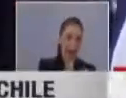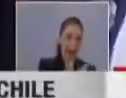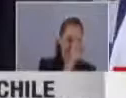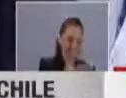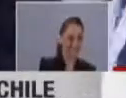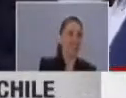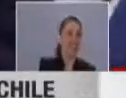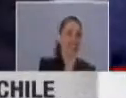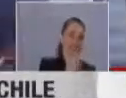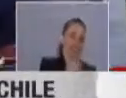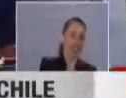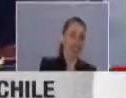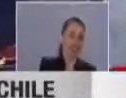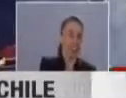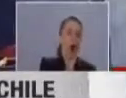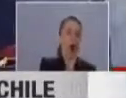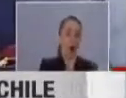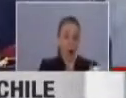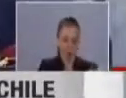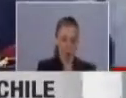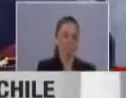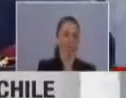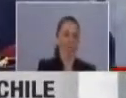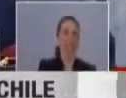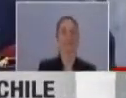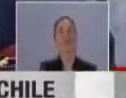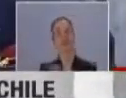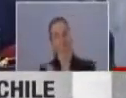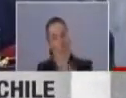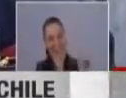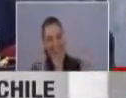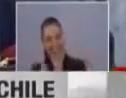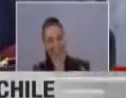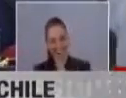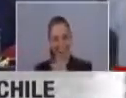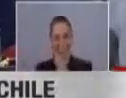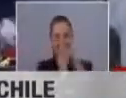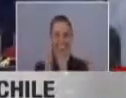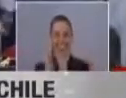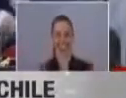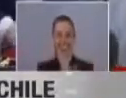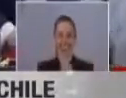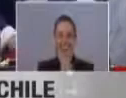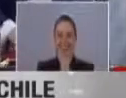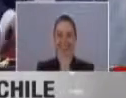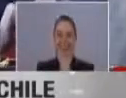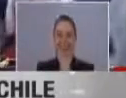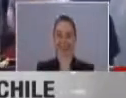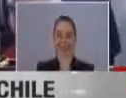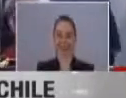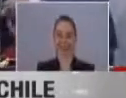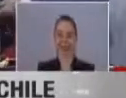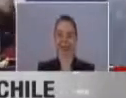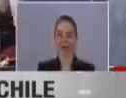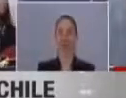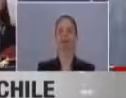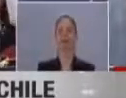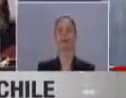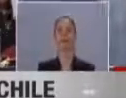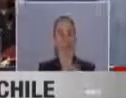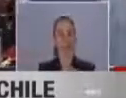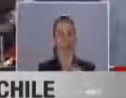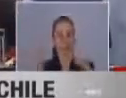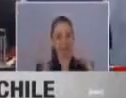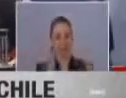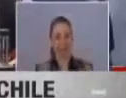El conservador Sebastián Piñera asumió el domingo su segundo mandato en Chile para el periodo 2018-2022. El presidente del Senado, el